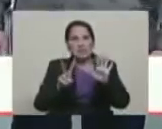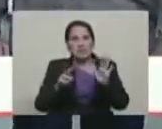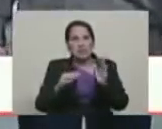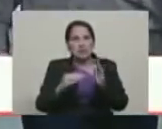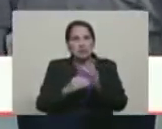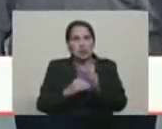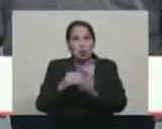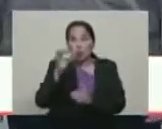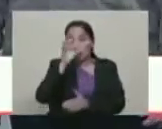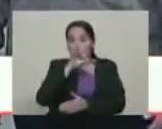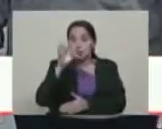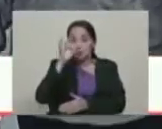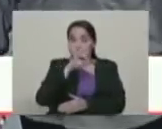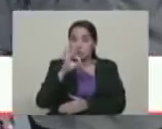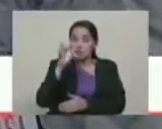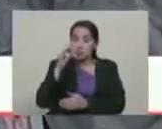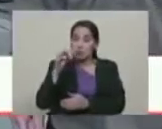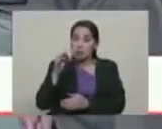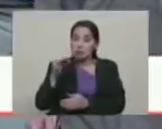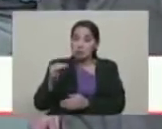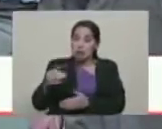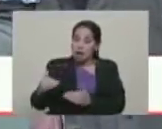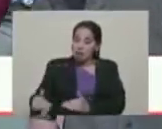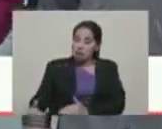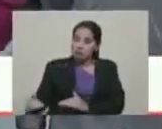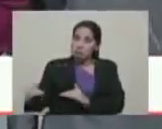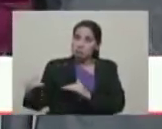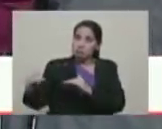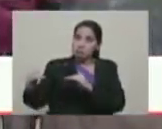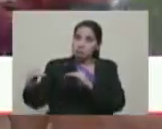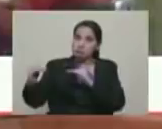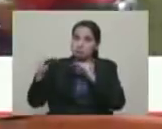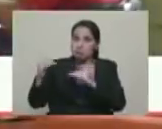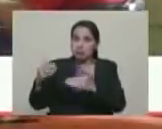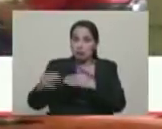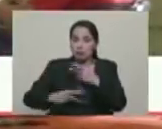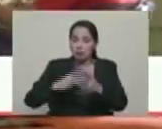ahí, criándose y reproduciéndose.